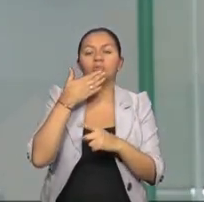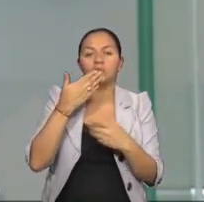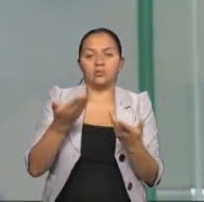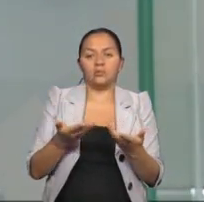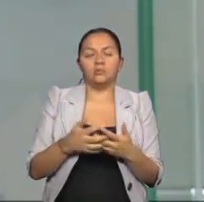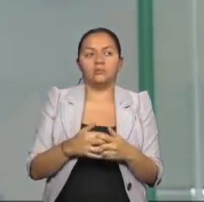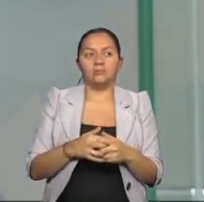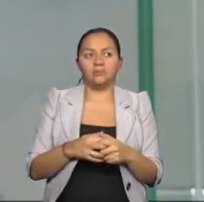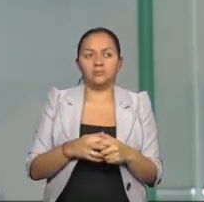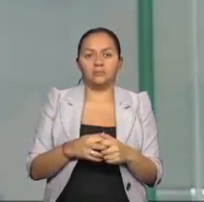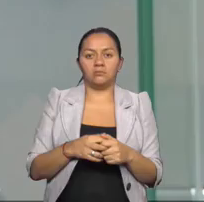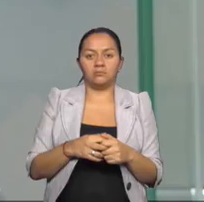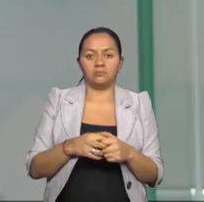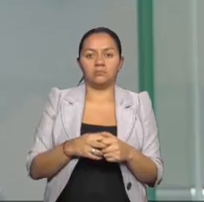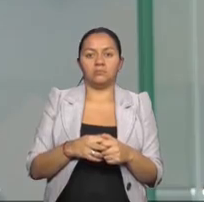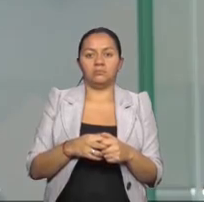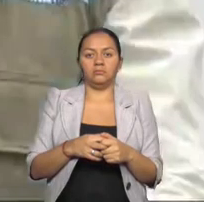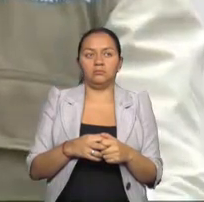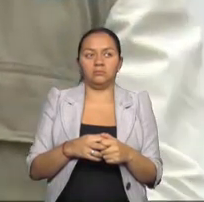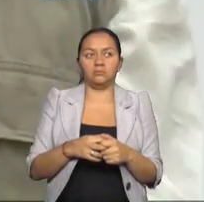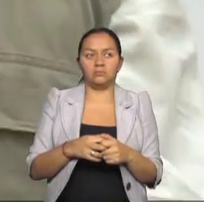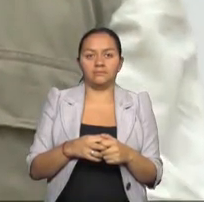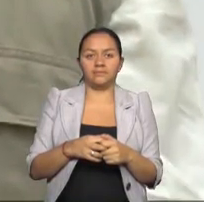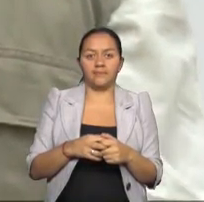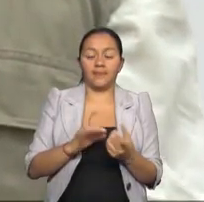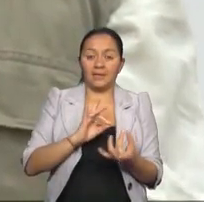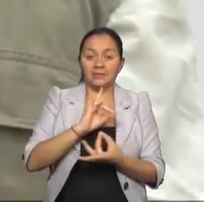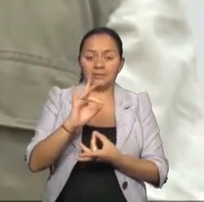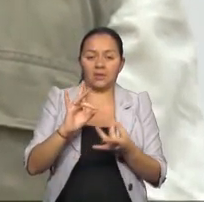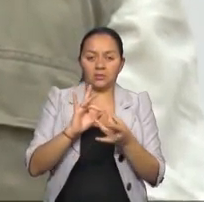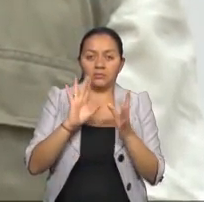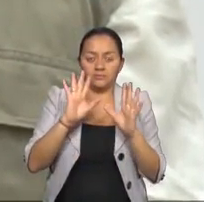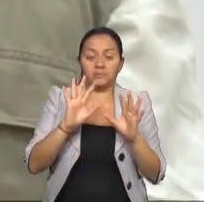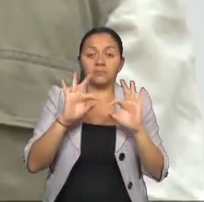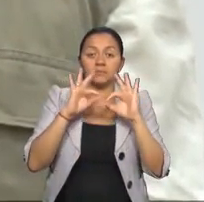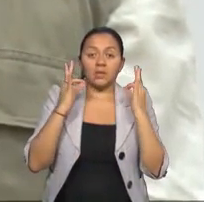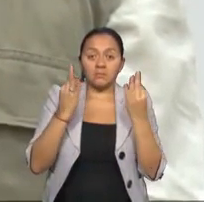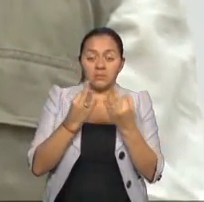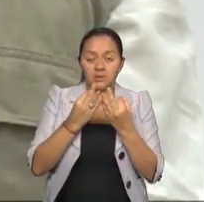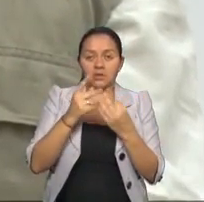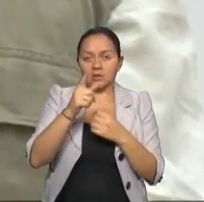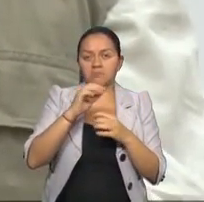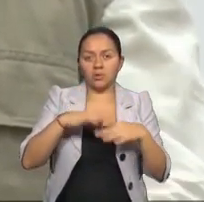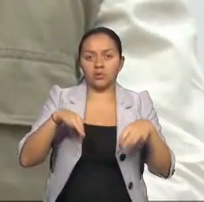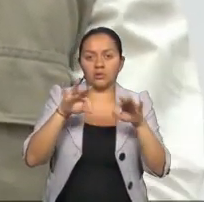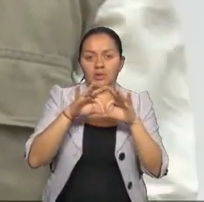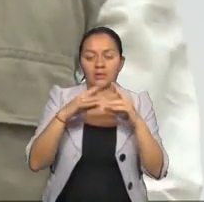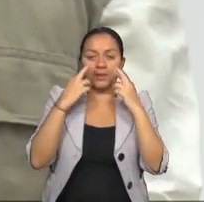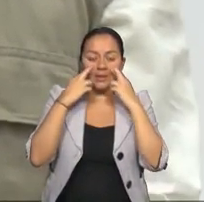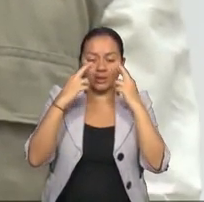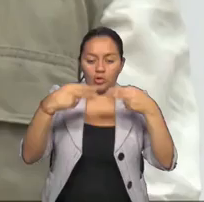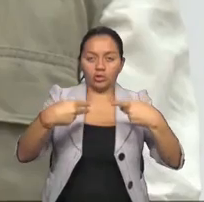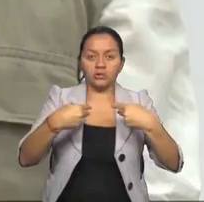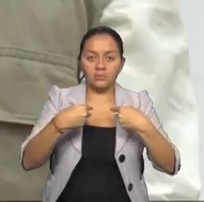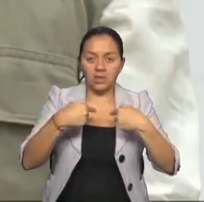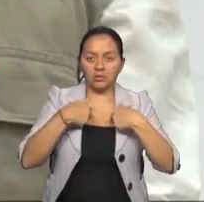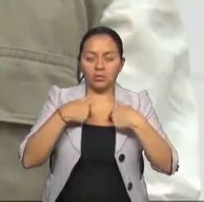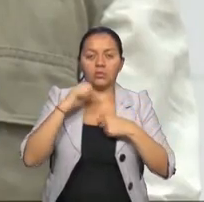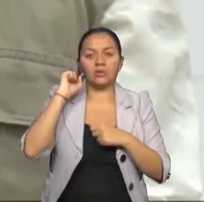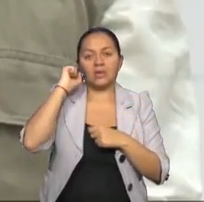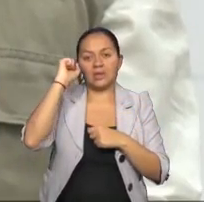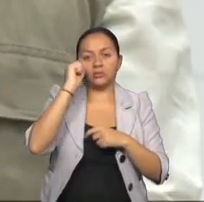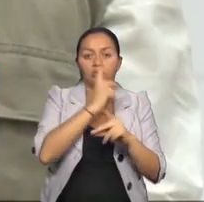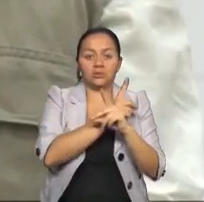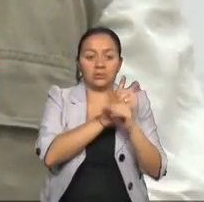en el ámbito de la rehabilitación exactamente lo primero es que la familia tiene que reconocer que también tiene unos derechos o sea que no solamente son los derechos de la